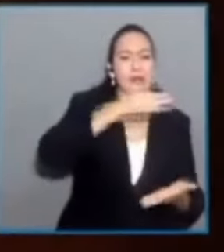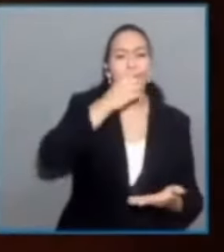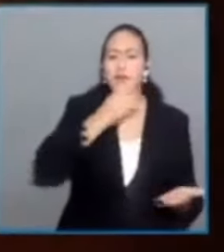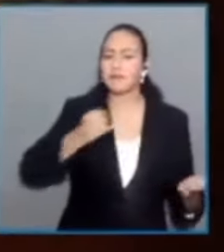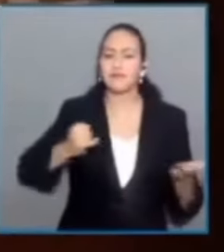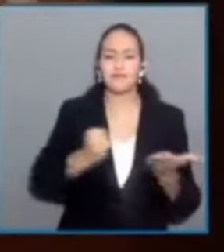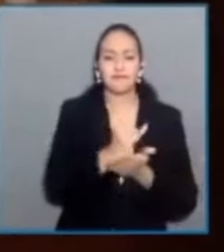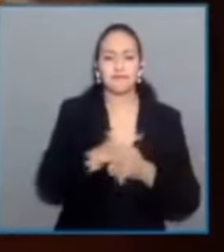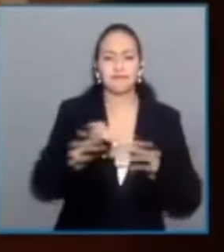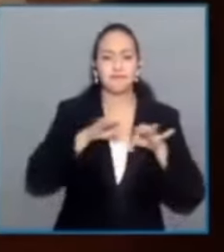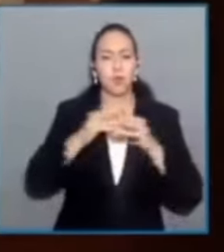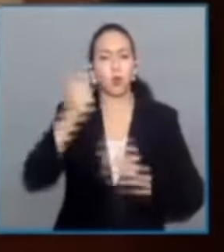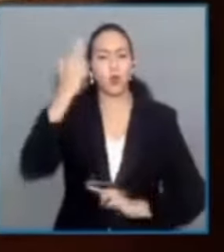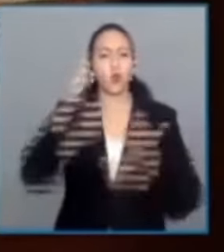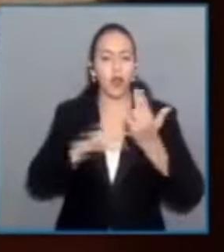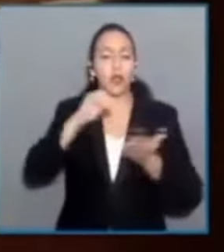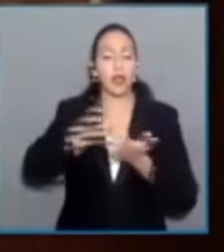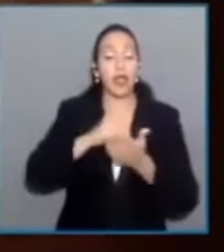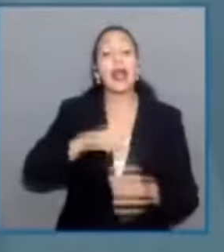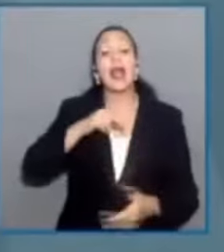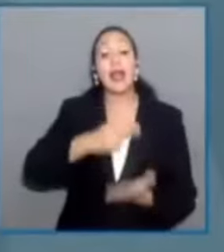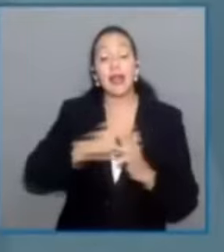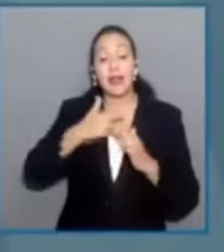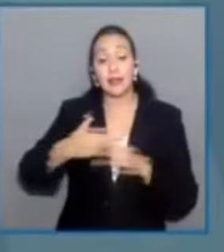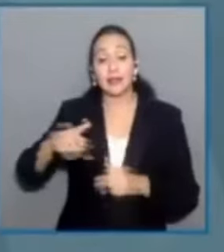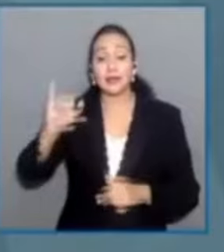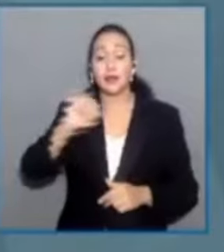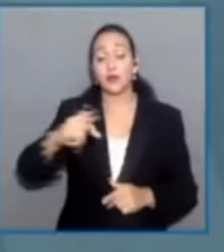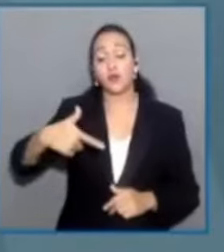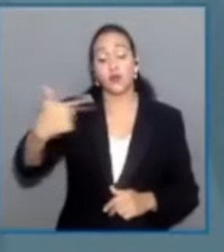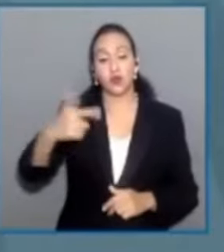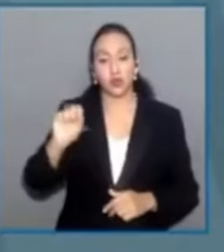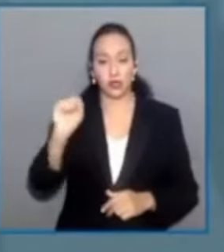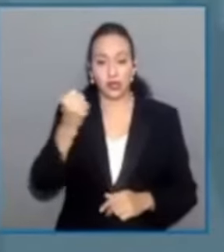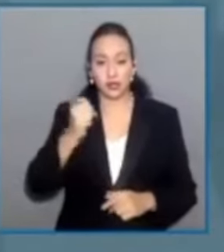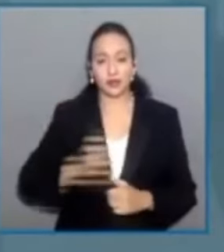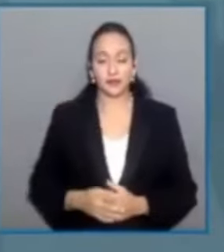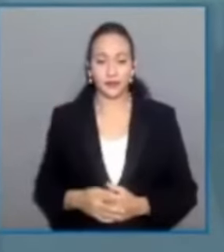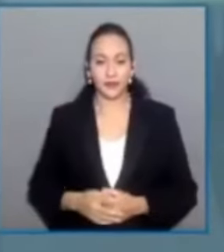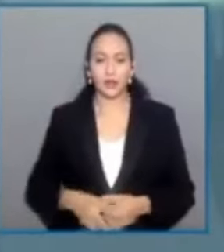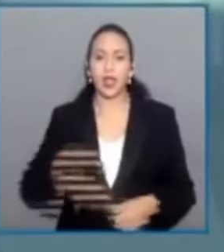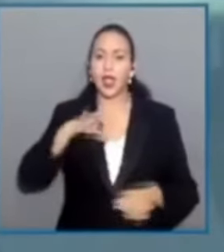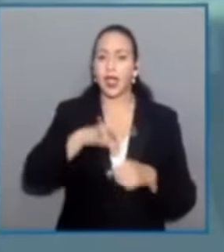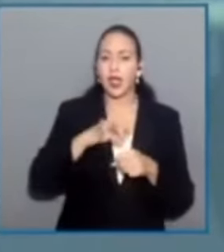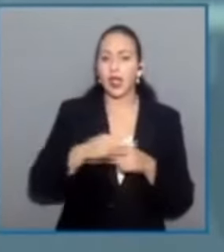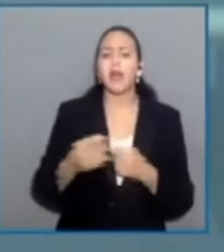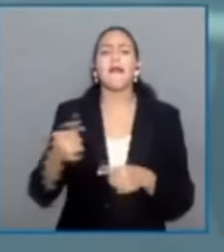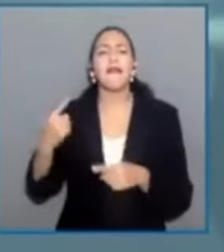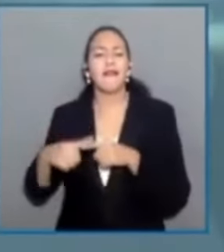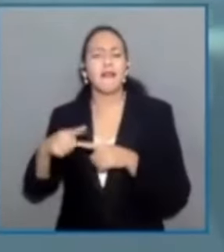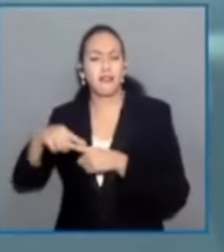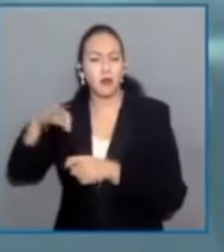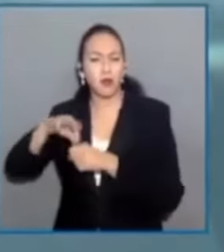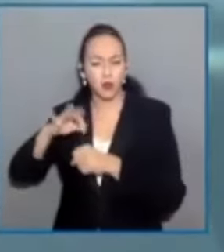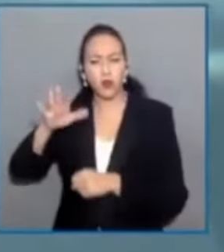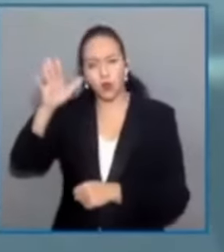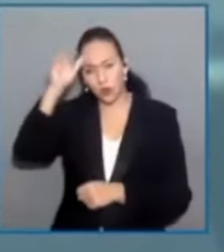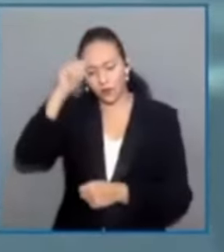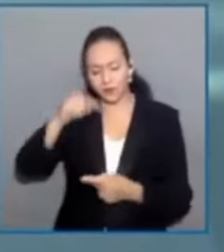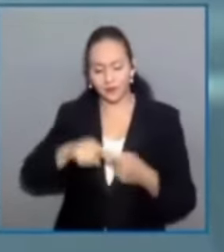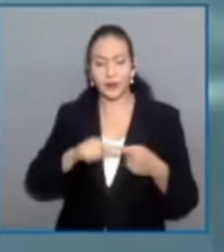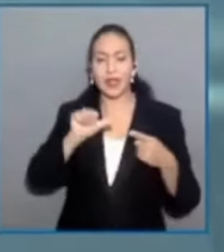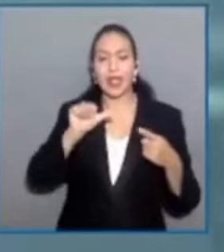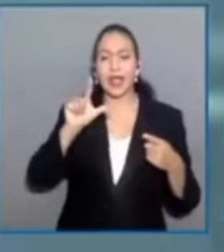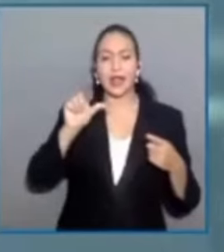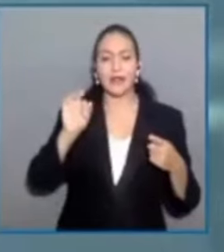el jueves 12 de septiembre del año en curso con los votos a favor de las ministras y de los ministros Alfredo gutiérez Ortiz Mena